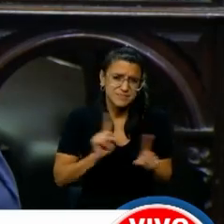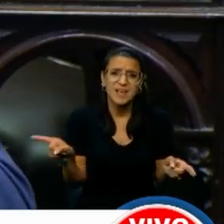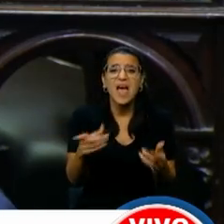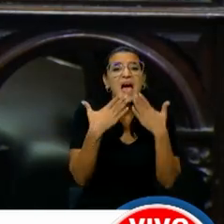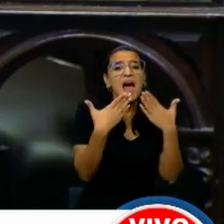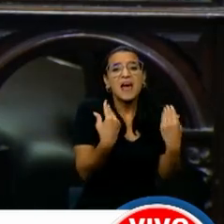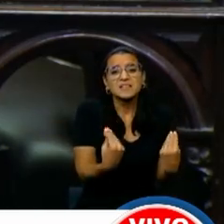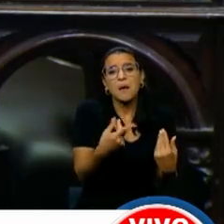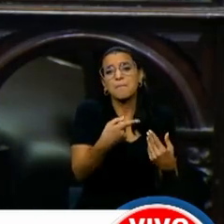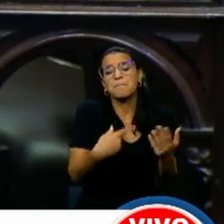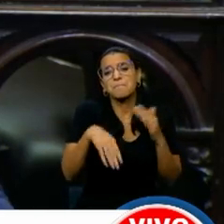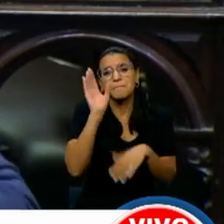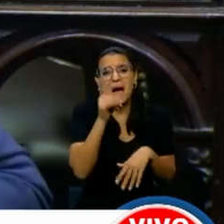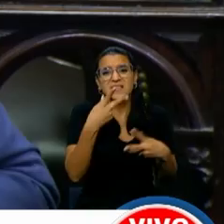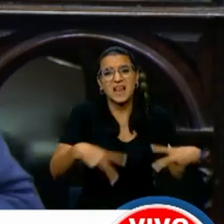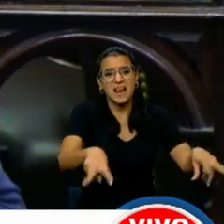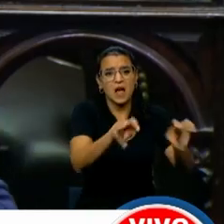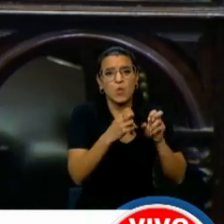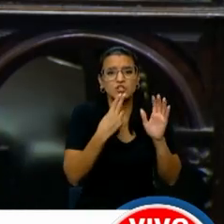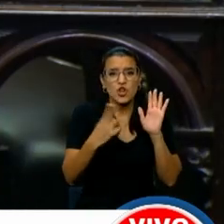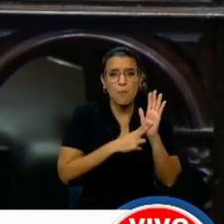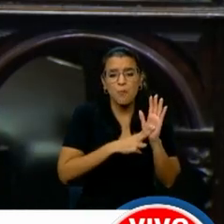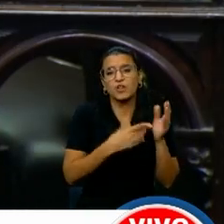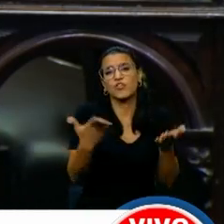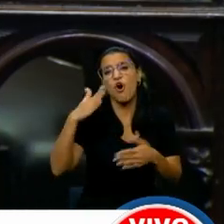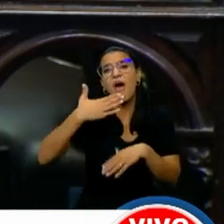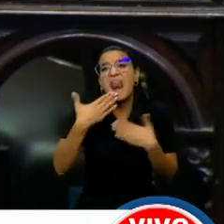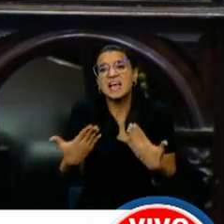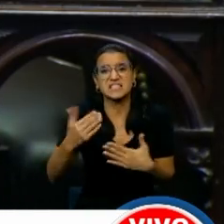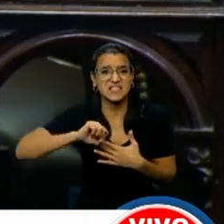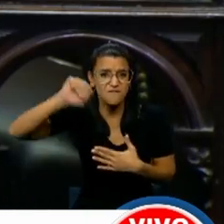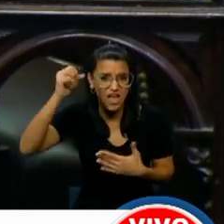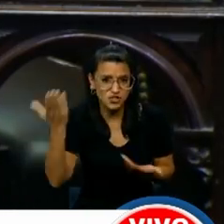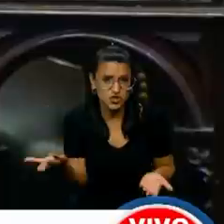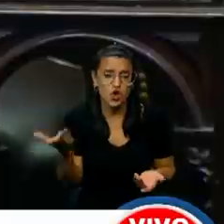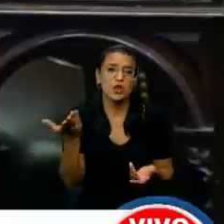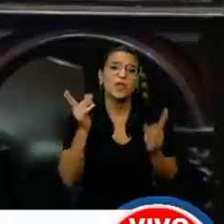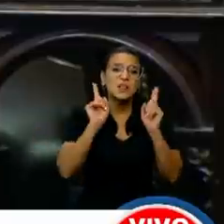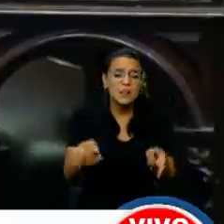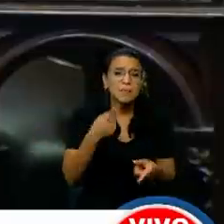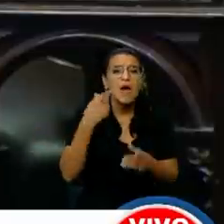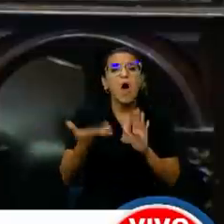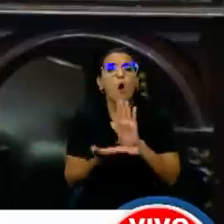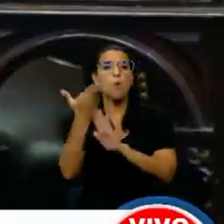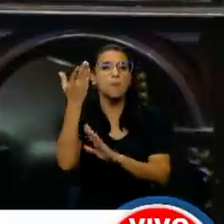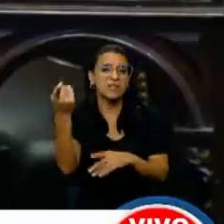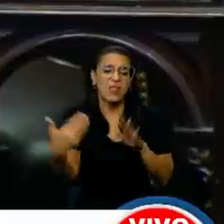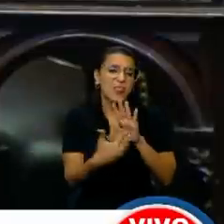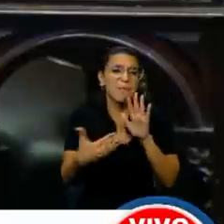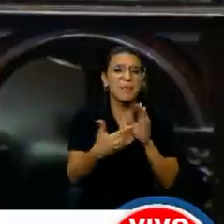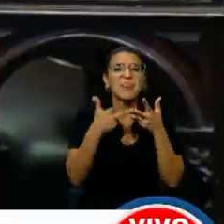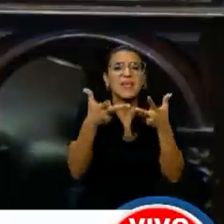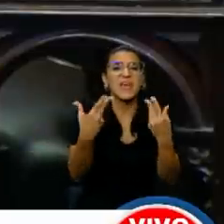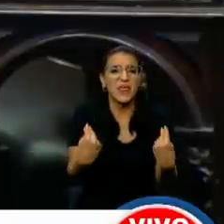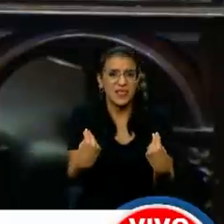gracias a una mayor a una mayor recaudación impositiva por la inflación y manteniendo o aumentando según plantea